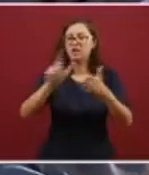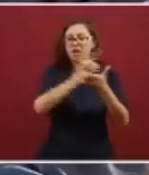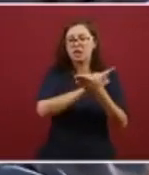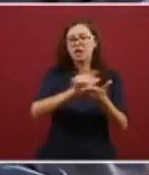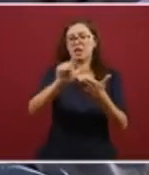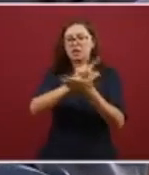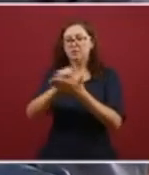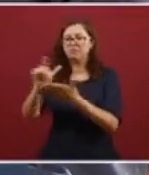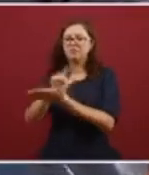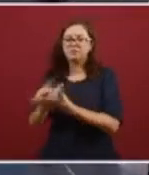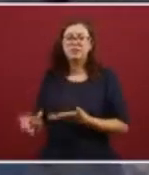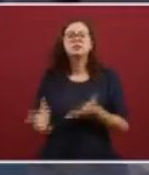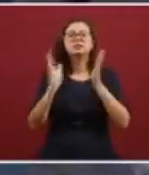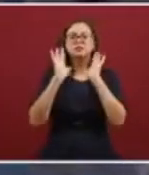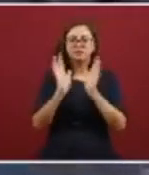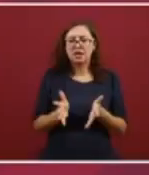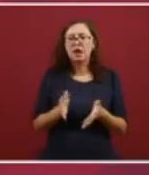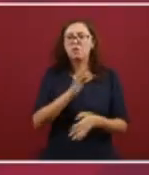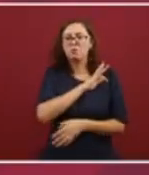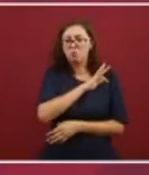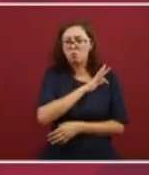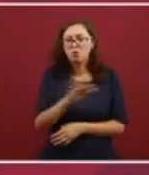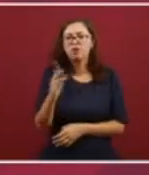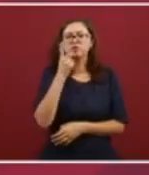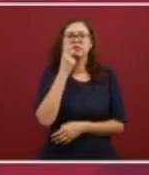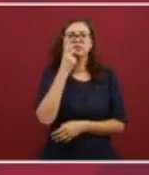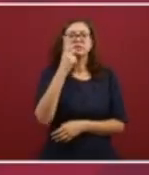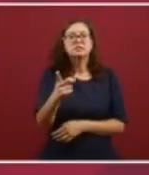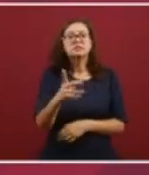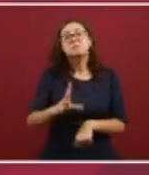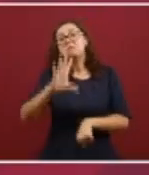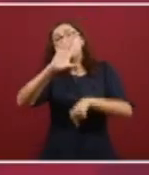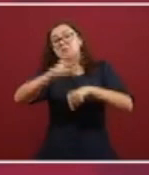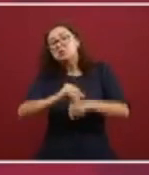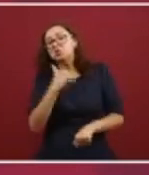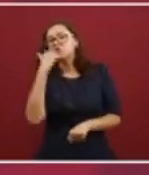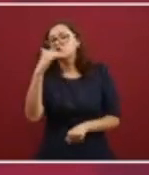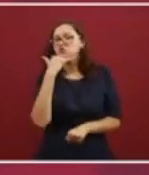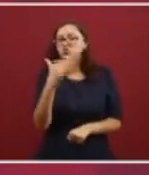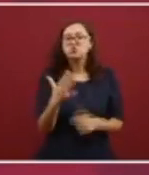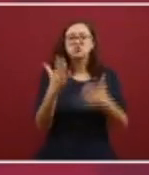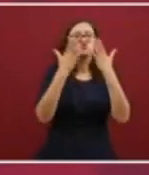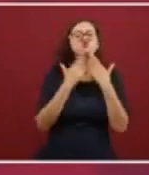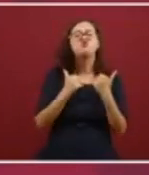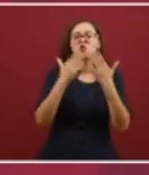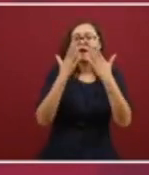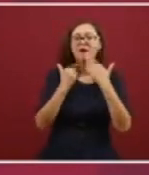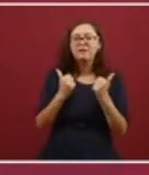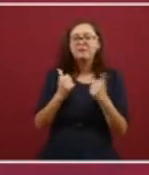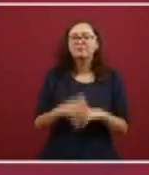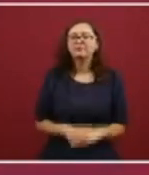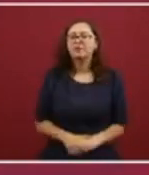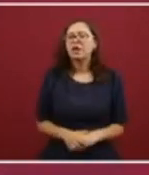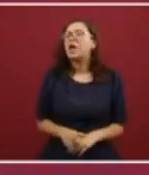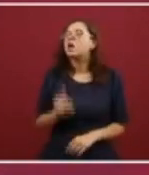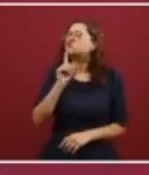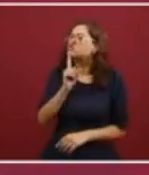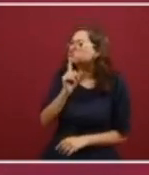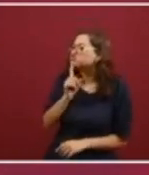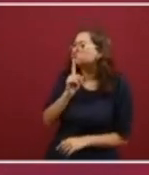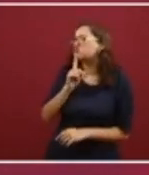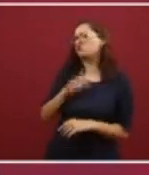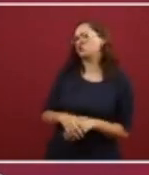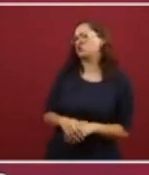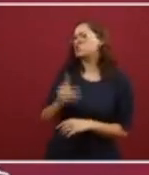puedo decir que no hay corrupción tolerada, dicen algunos, no digas que